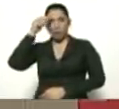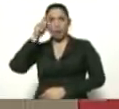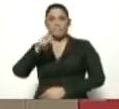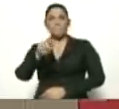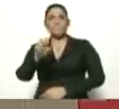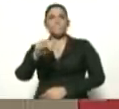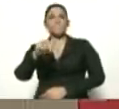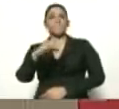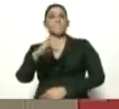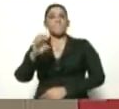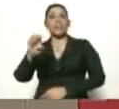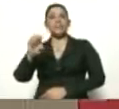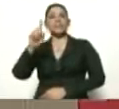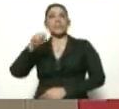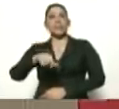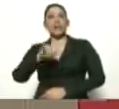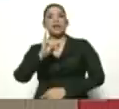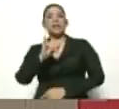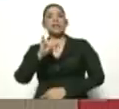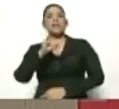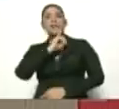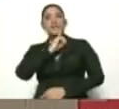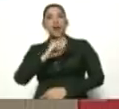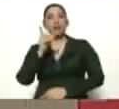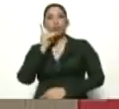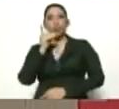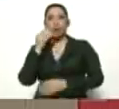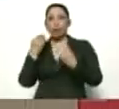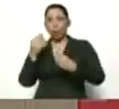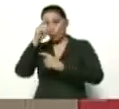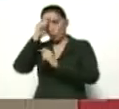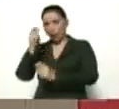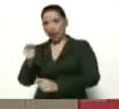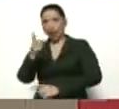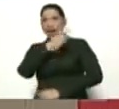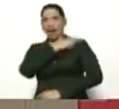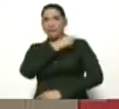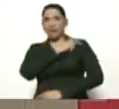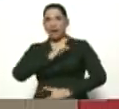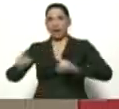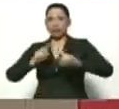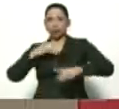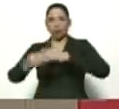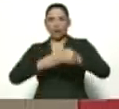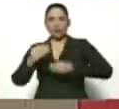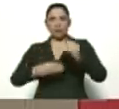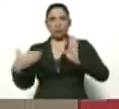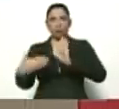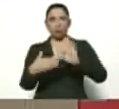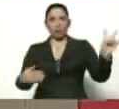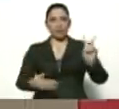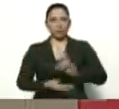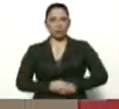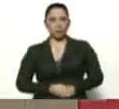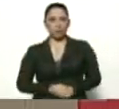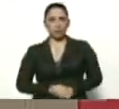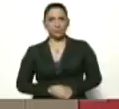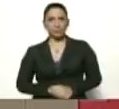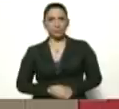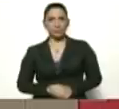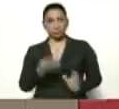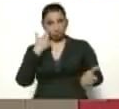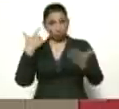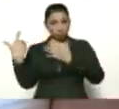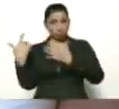e iván duque como jefe de la acción que se estaba realizando por eso a quien el